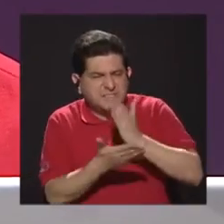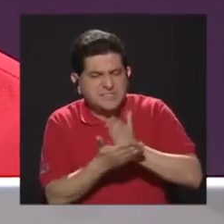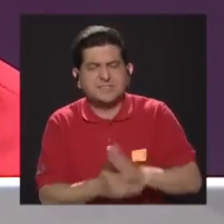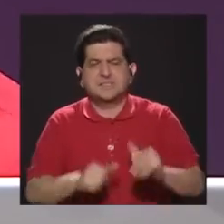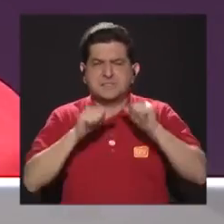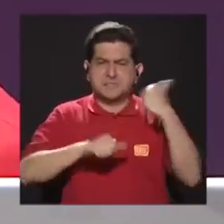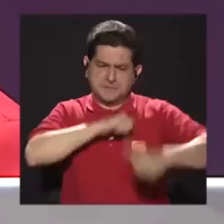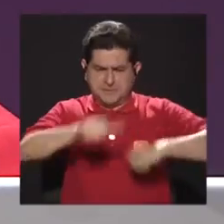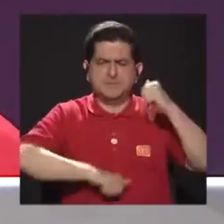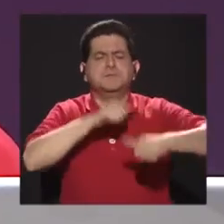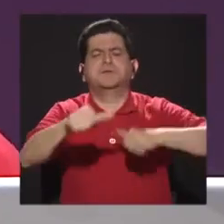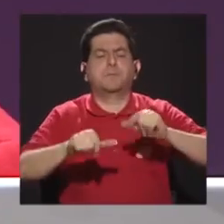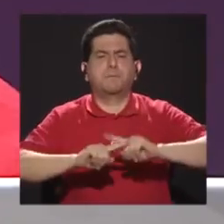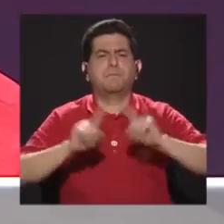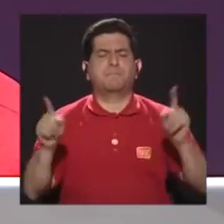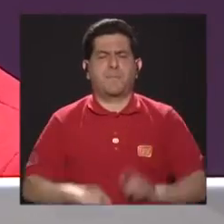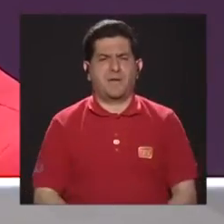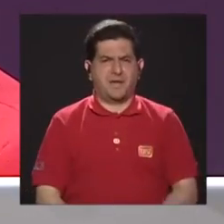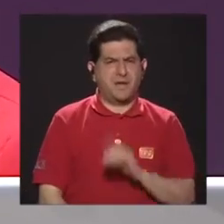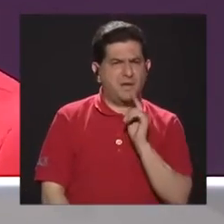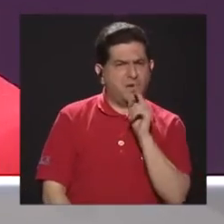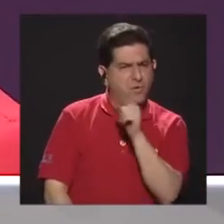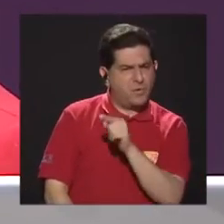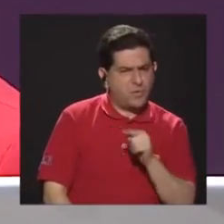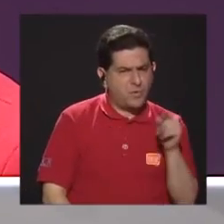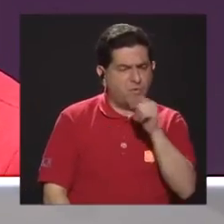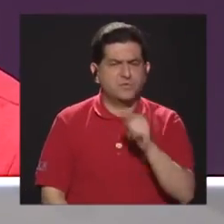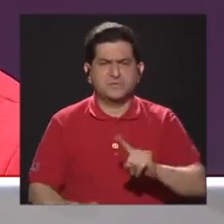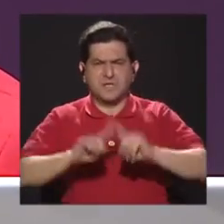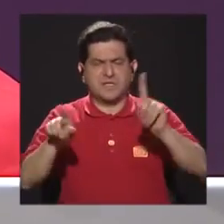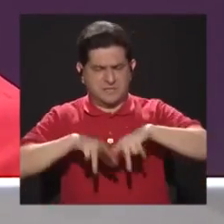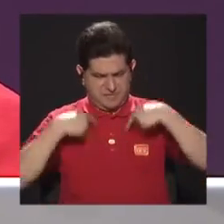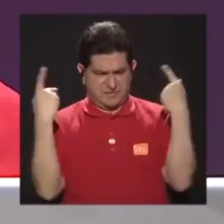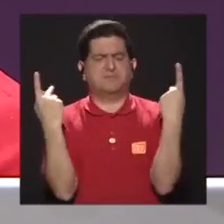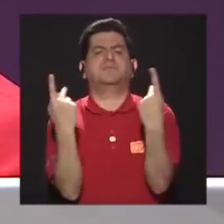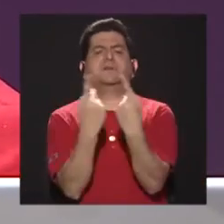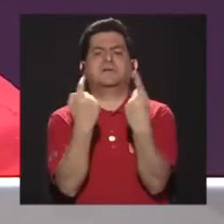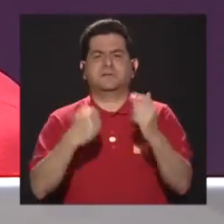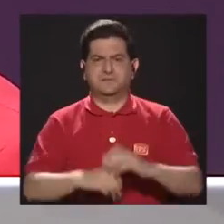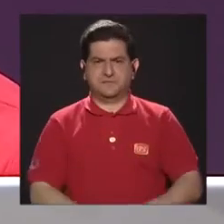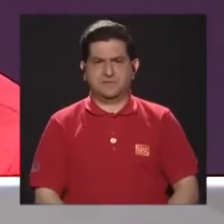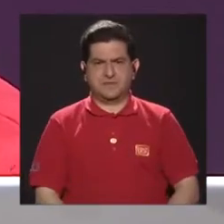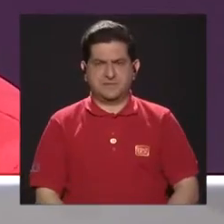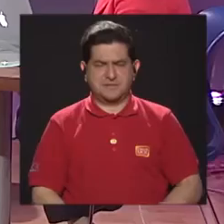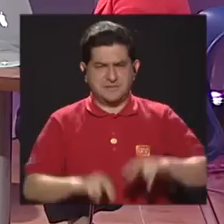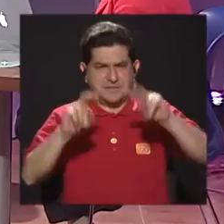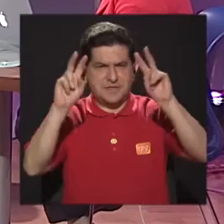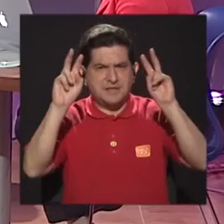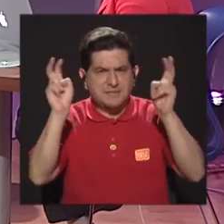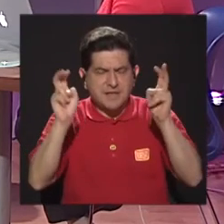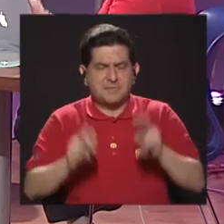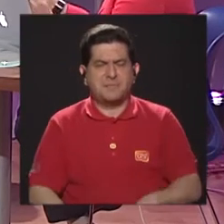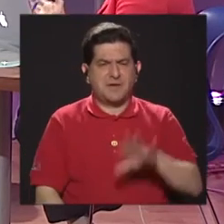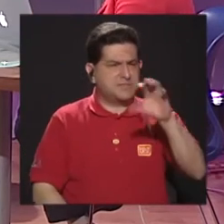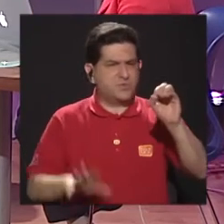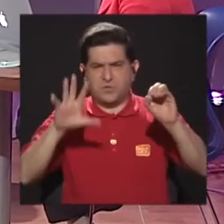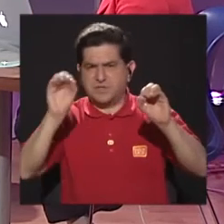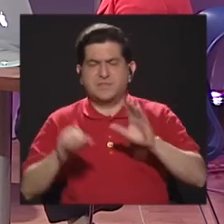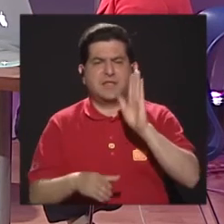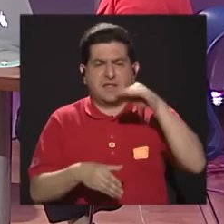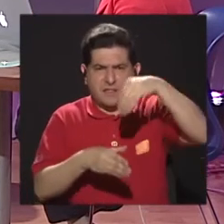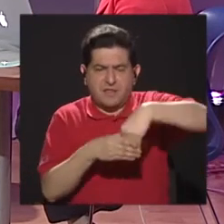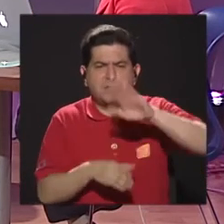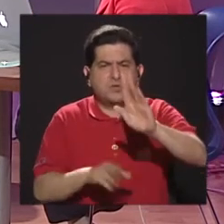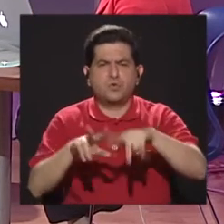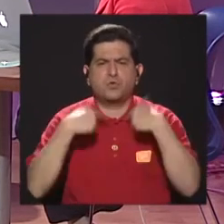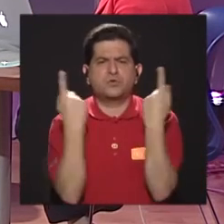¿verdad? Pero bueno, ¿qué hace a ustedes? Ustedes están en partidos diferentes. ¿Cómo ven el tema de la paridad en sus propios partidos y en general en nuestro